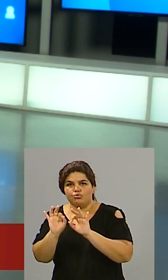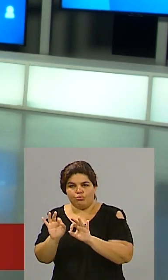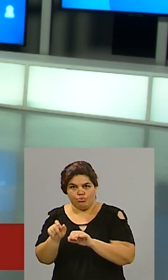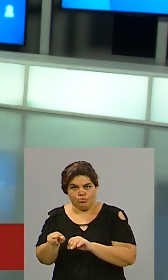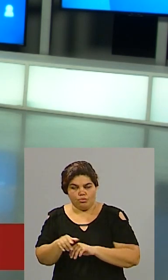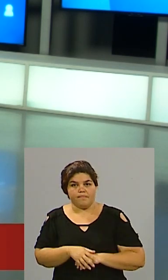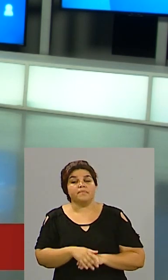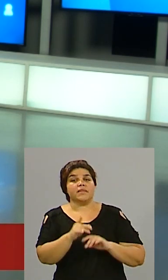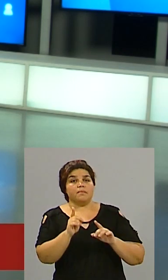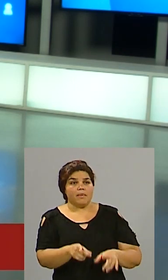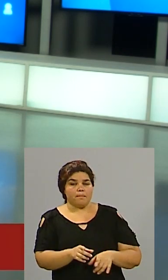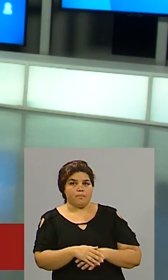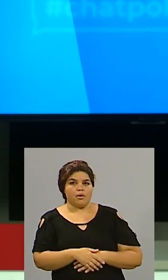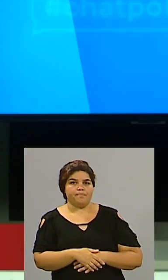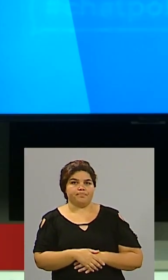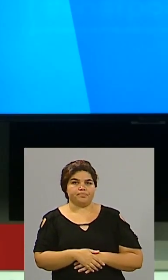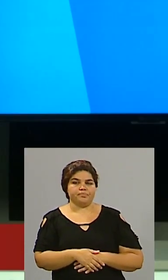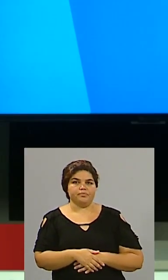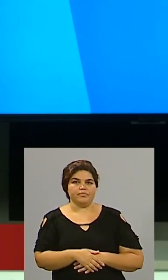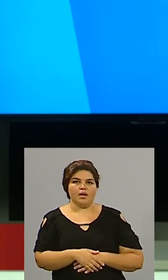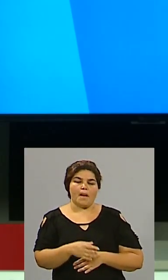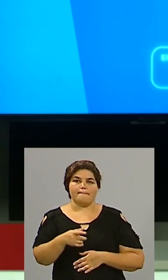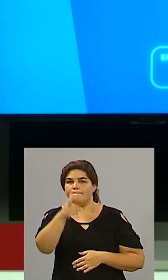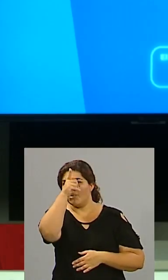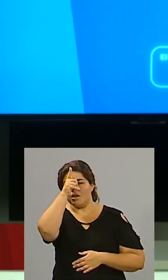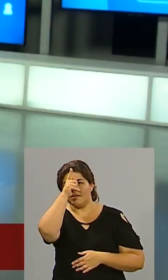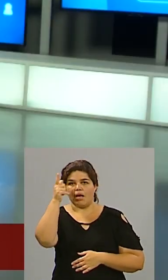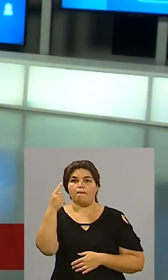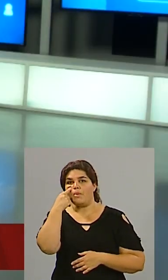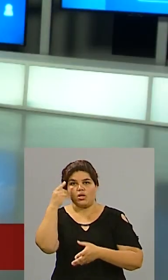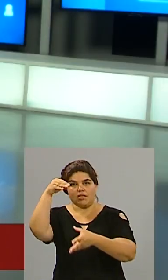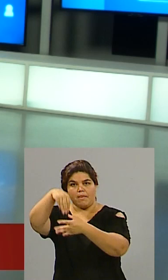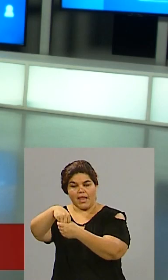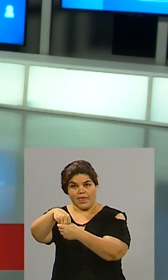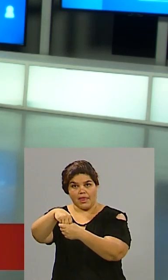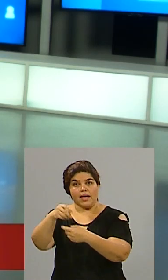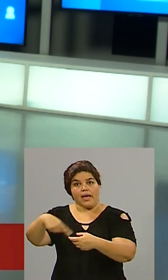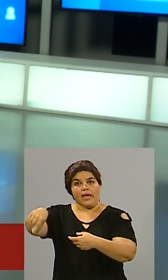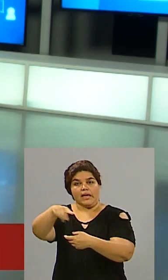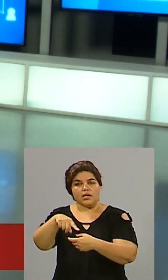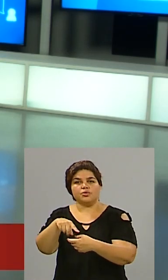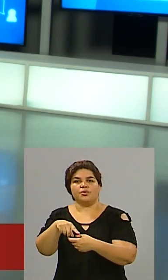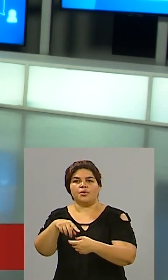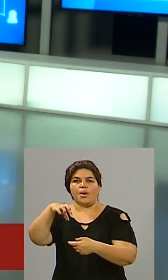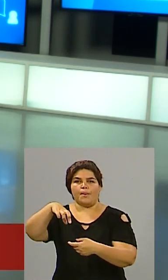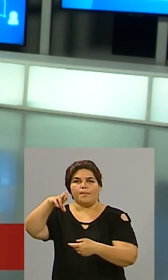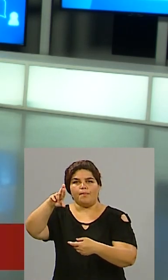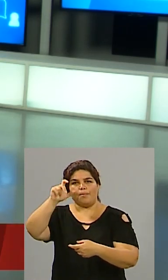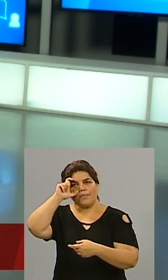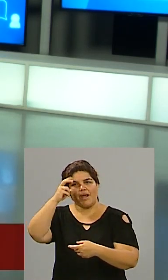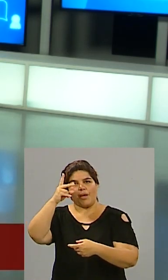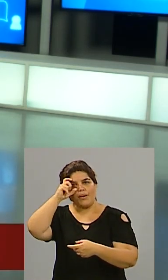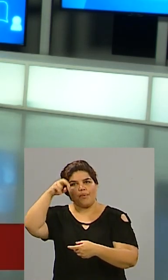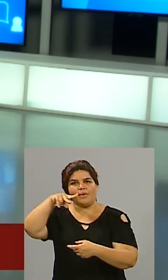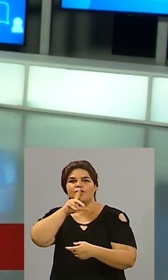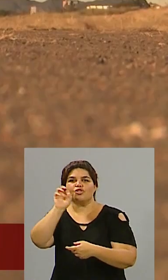muchos municipios que todavía no avanzan. Digo, esto es una seguridad ciudadana local, próxima, ¿no? Sí.